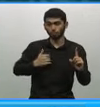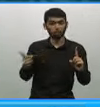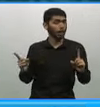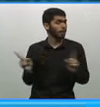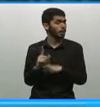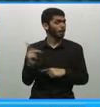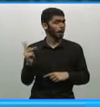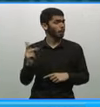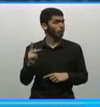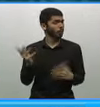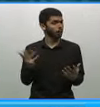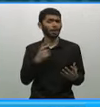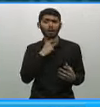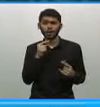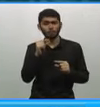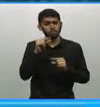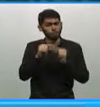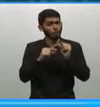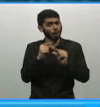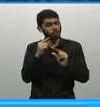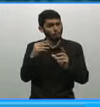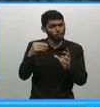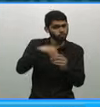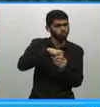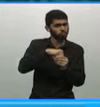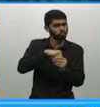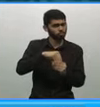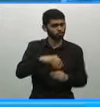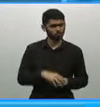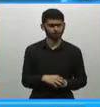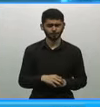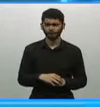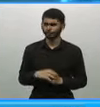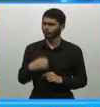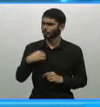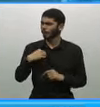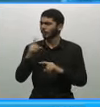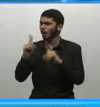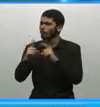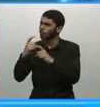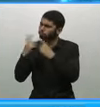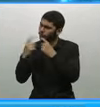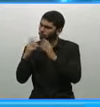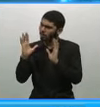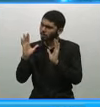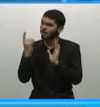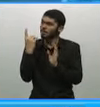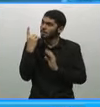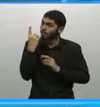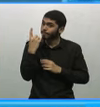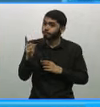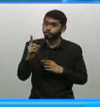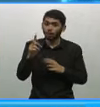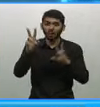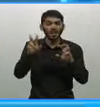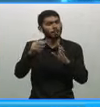que quiere empezar a darle rodaje en la selección argentina. Me quedan un par de preguntas para hacerte, pero justamente como tienen que ver con